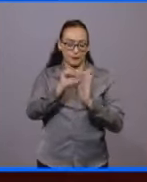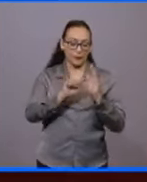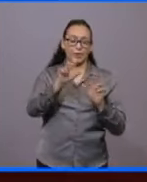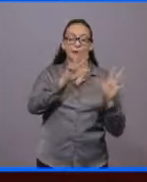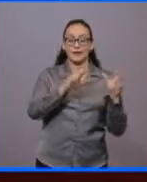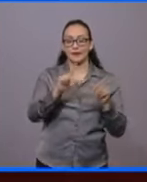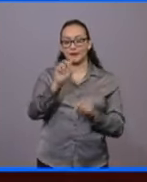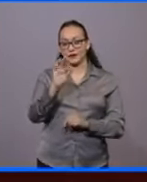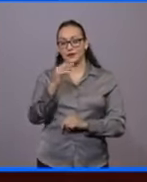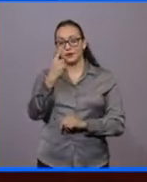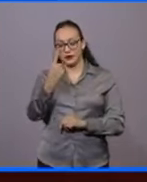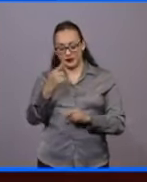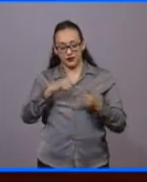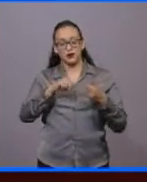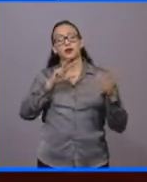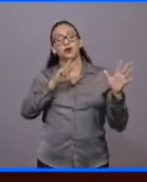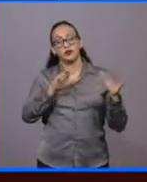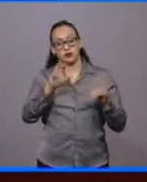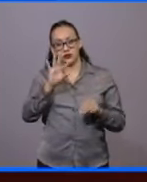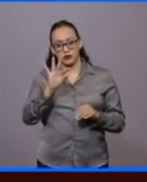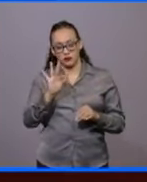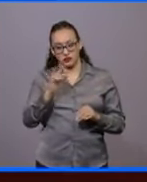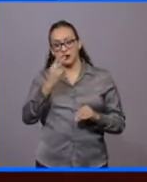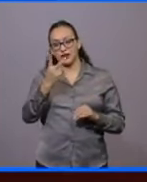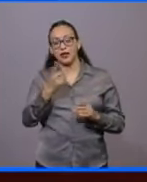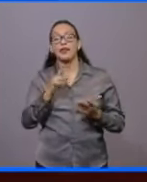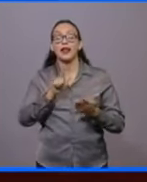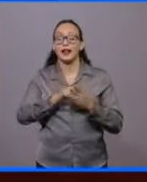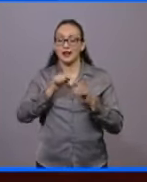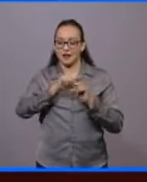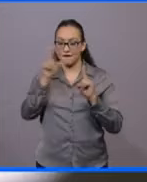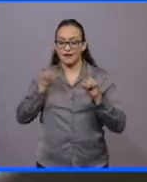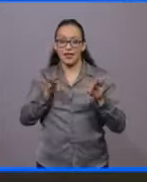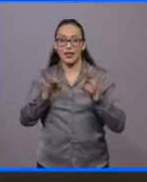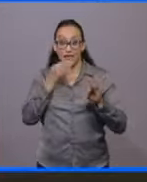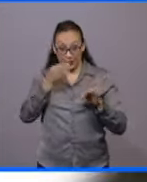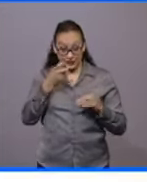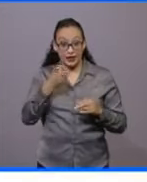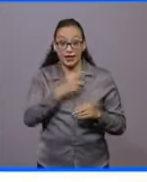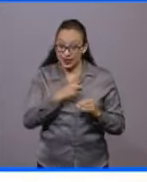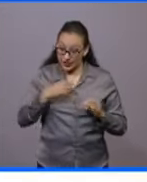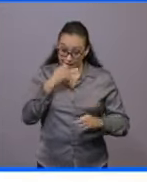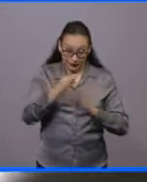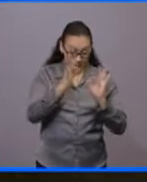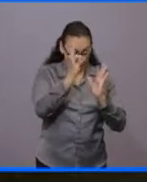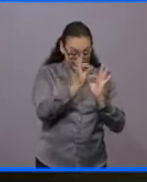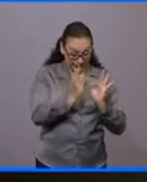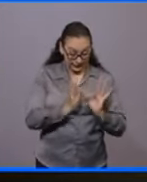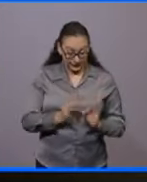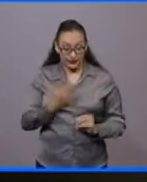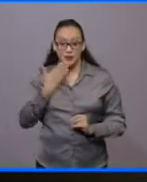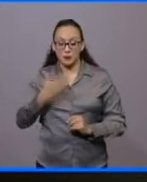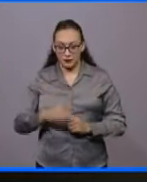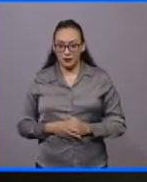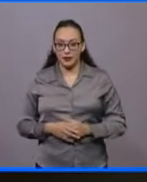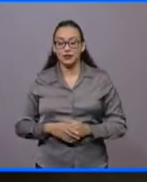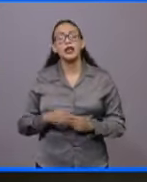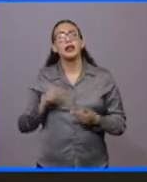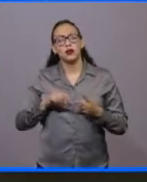artículos 841 y 842 de la Ley Federal del Trabajo en relación con los diversos,